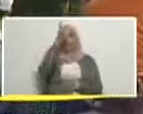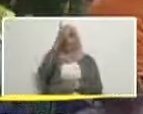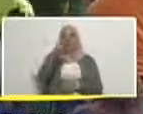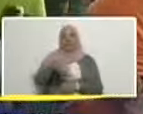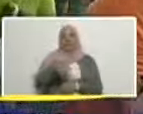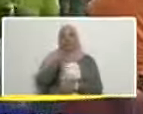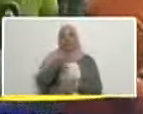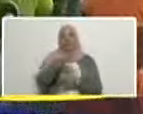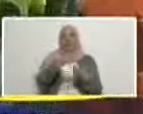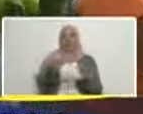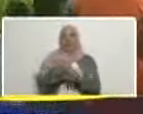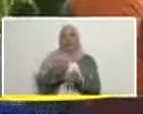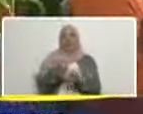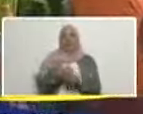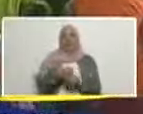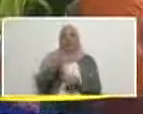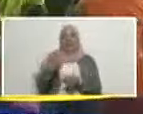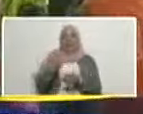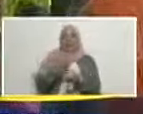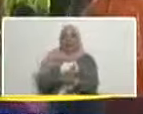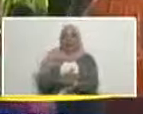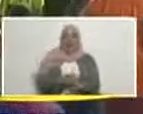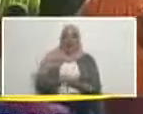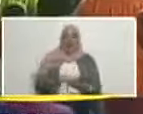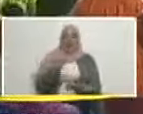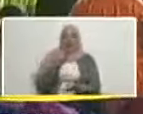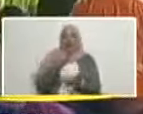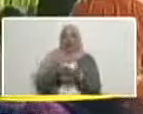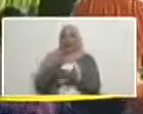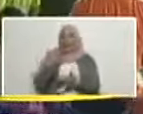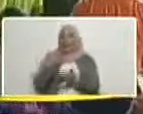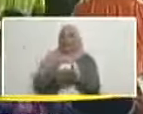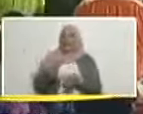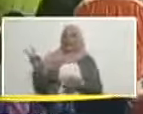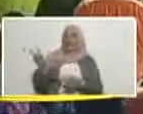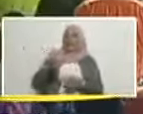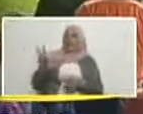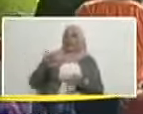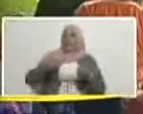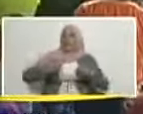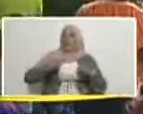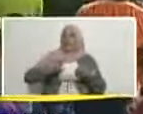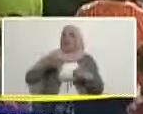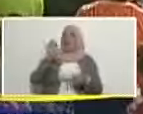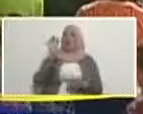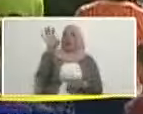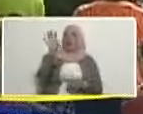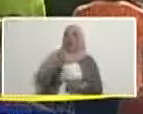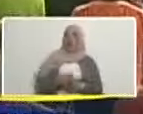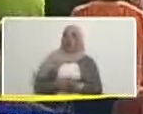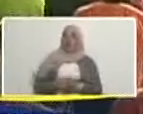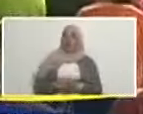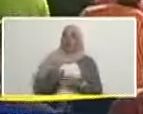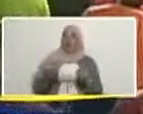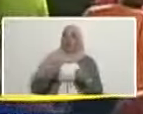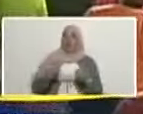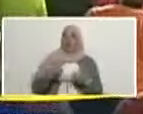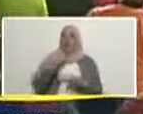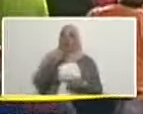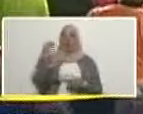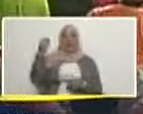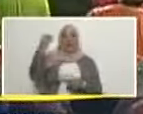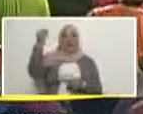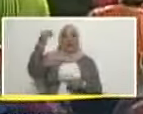es mi tierra, esta es mi sangre. Gracias, Venezuela. ¡Que viva la patria! ¡Que viva la juventud!